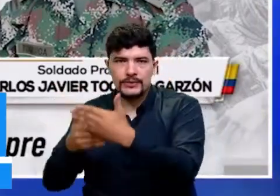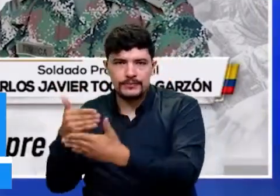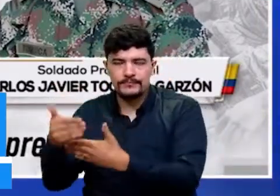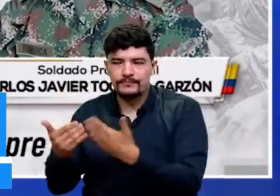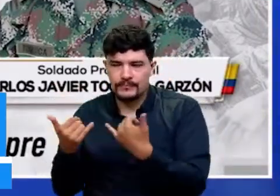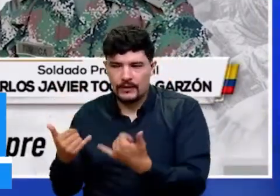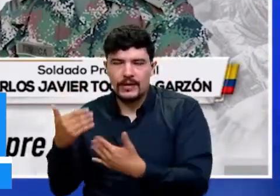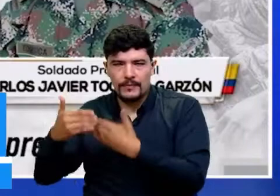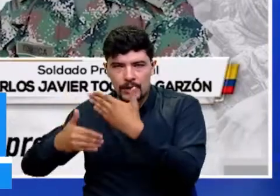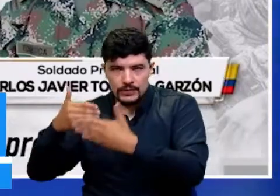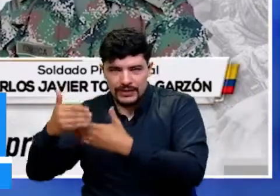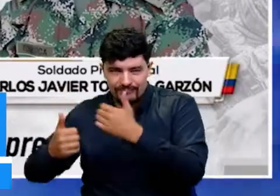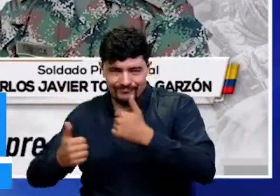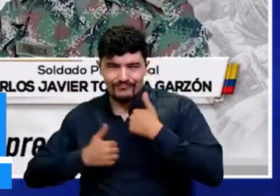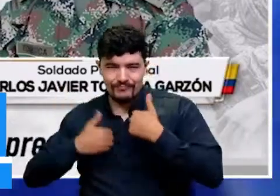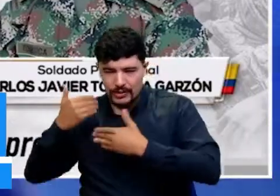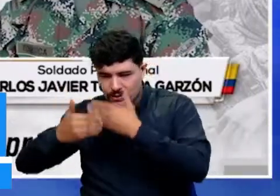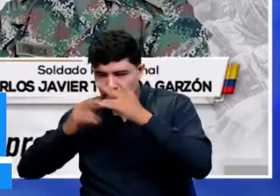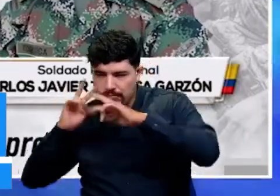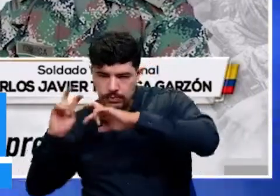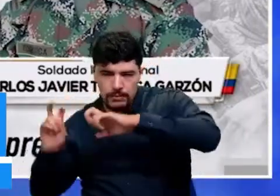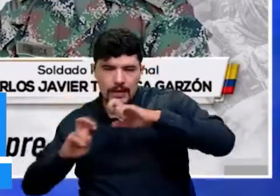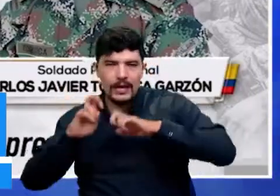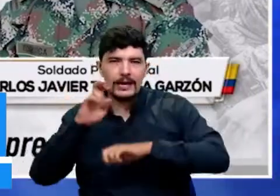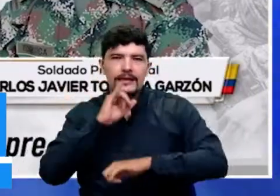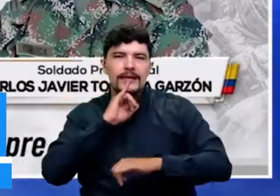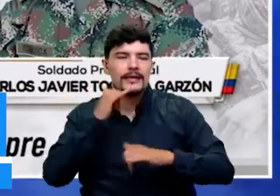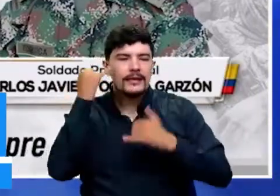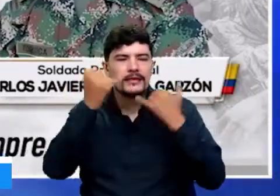militares para dar con la captura de los responsables.